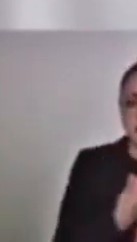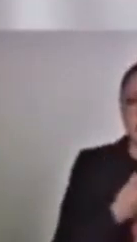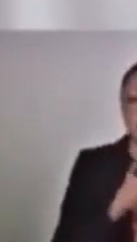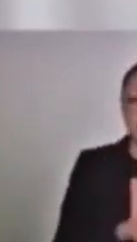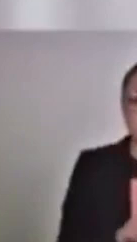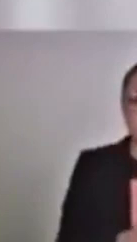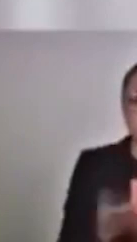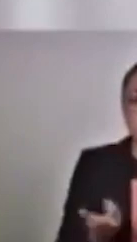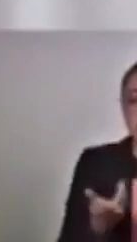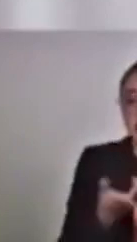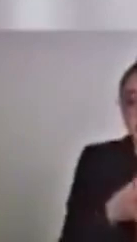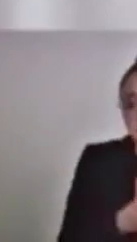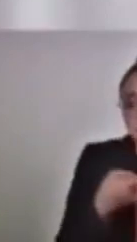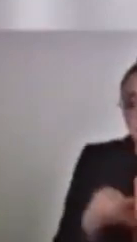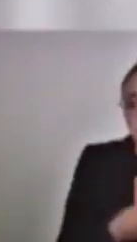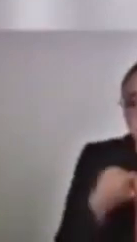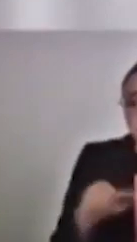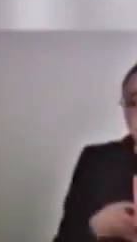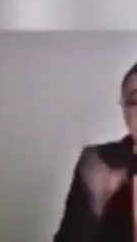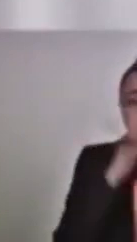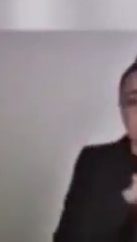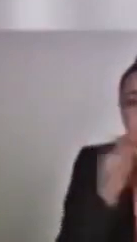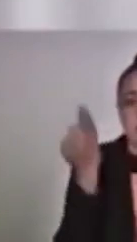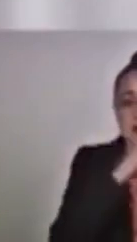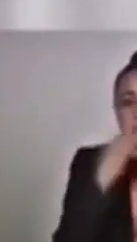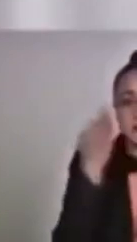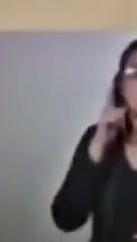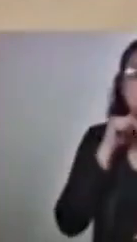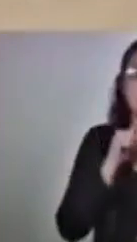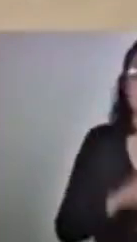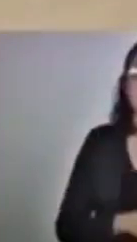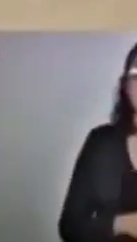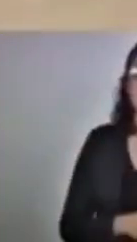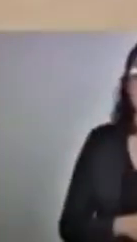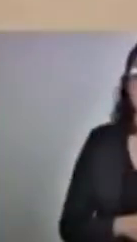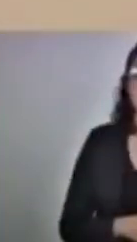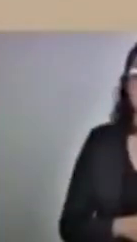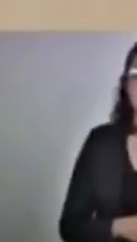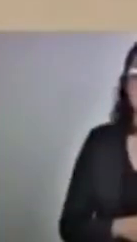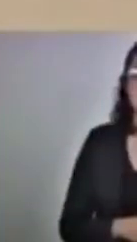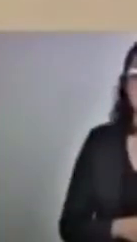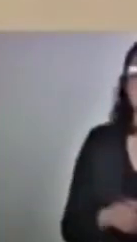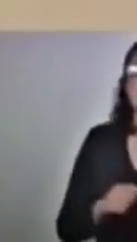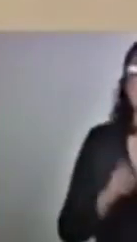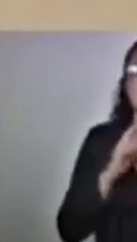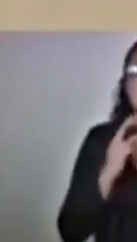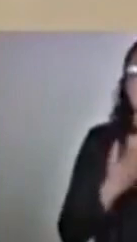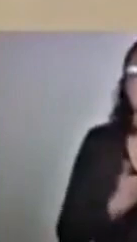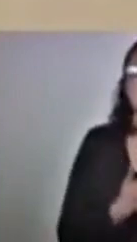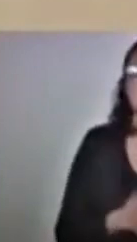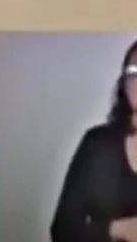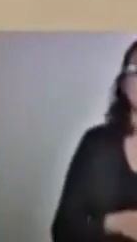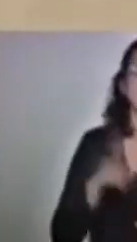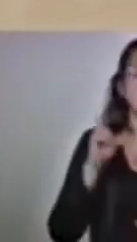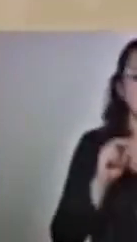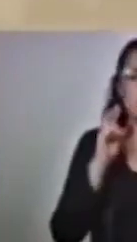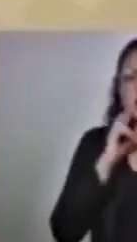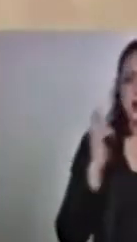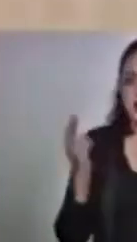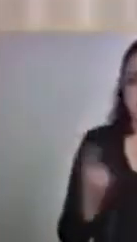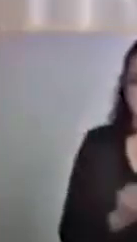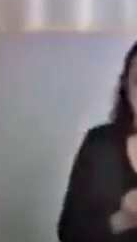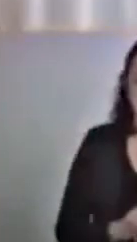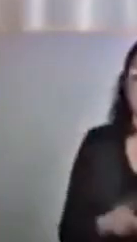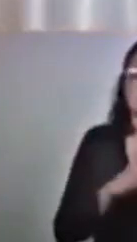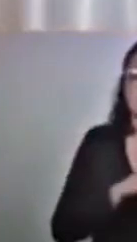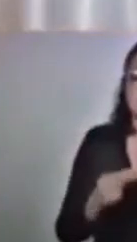Pero así se hacen las historias de mala fe en el periodismo también. Conocer un poco más de la reunión que tuvo con él. No fue una reunión pública, fue una